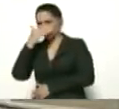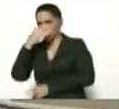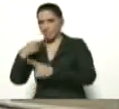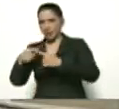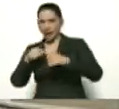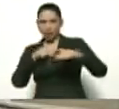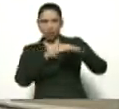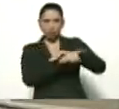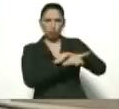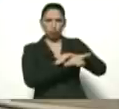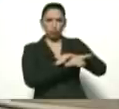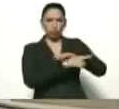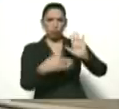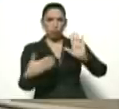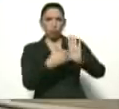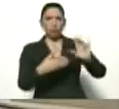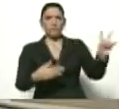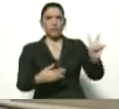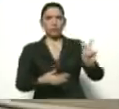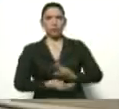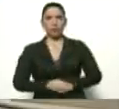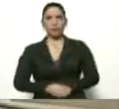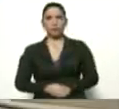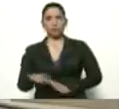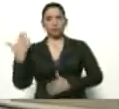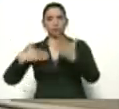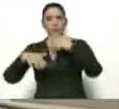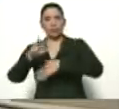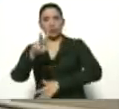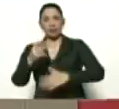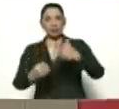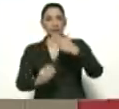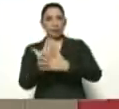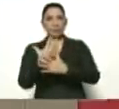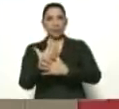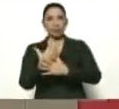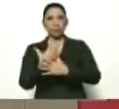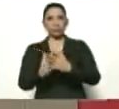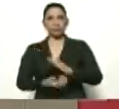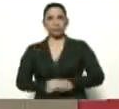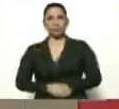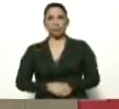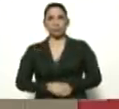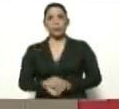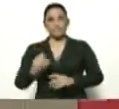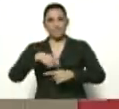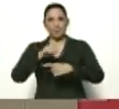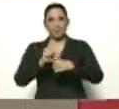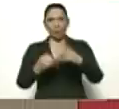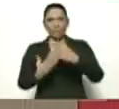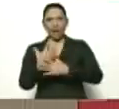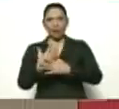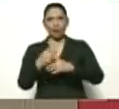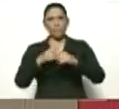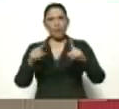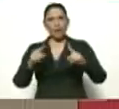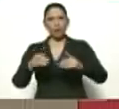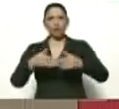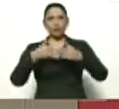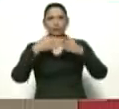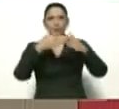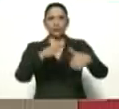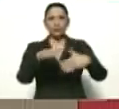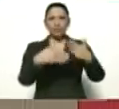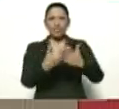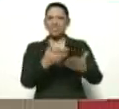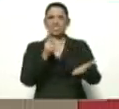homicida contra el pueblo de venezuela el pasado primero de mayo llegaron el 3 de mayo a las costas de macuto